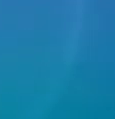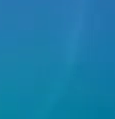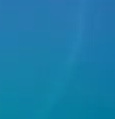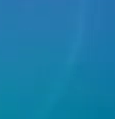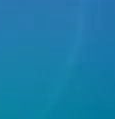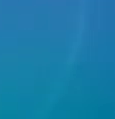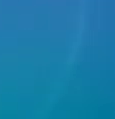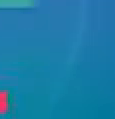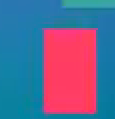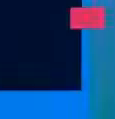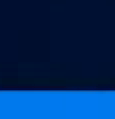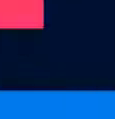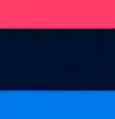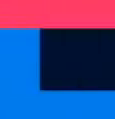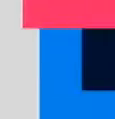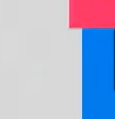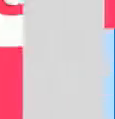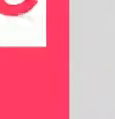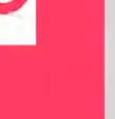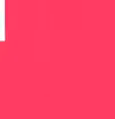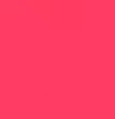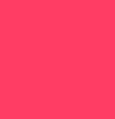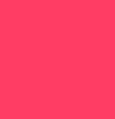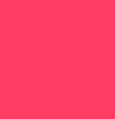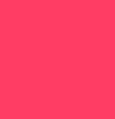salud.